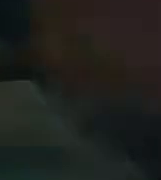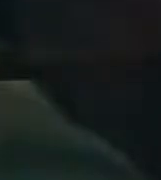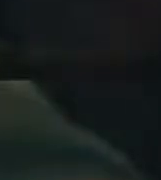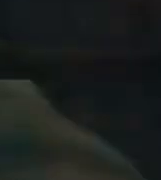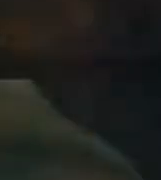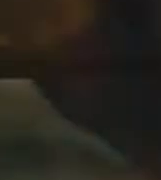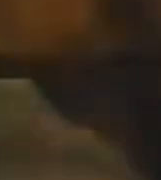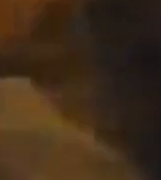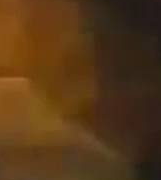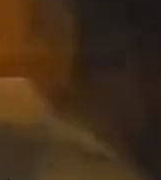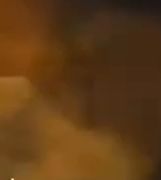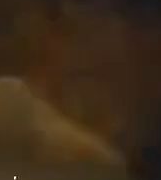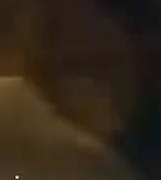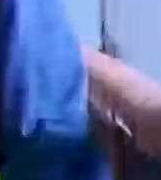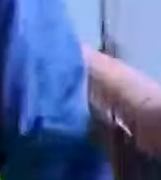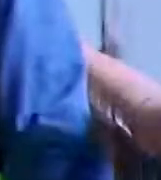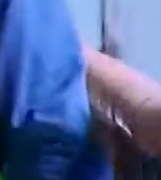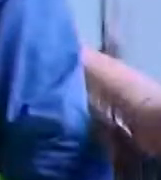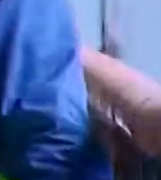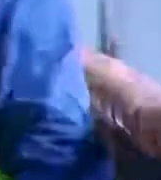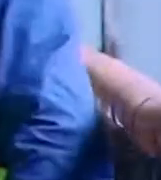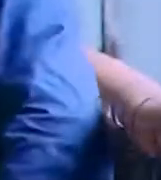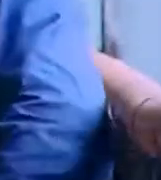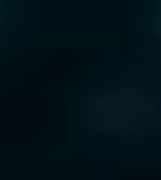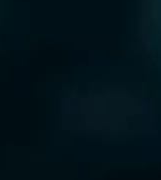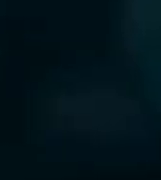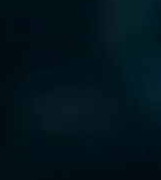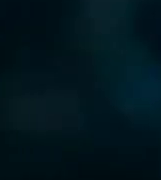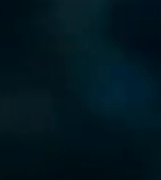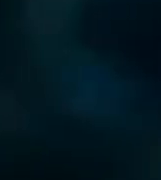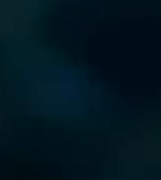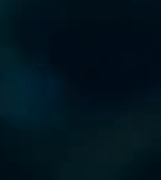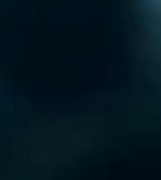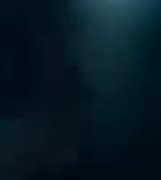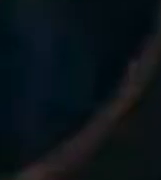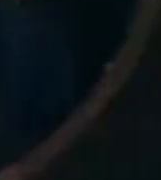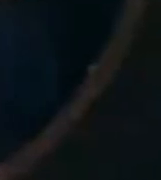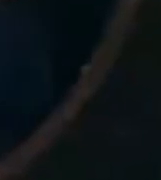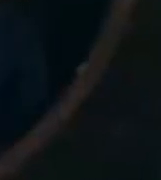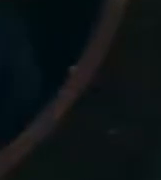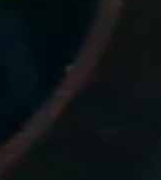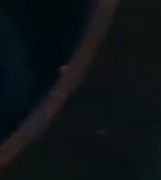Soy tecnología, transferencia de conocimiento e innovación.